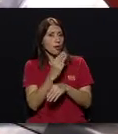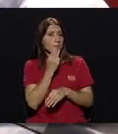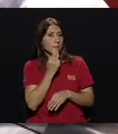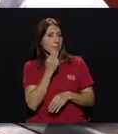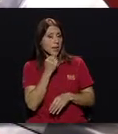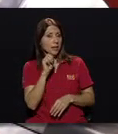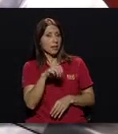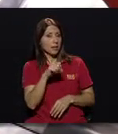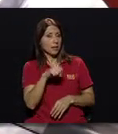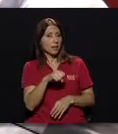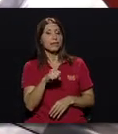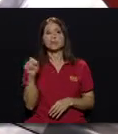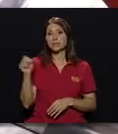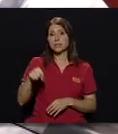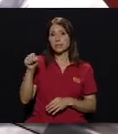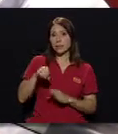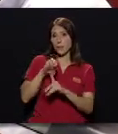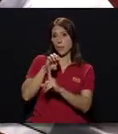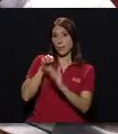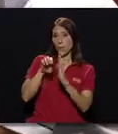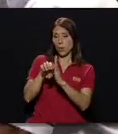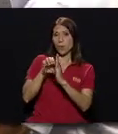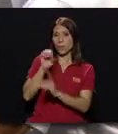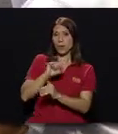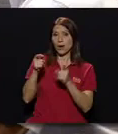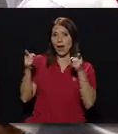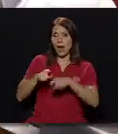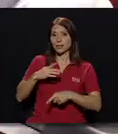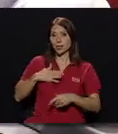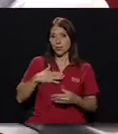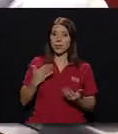de la miel de abeja. Sí, por ejemplo, digamos, en el caso mío,